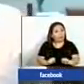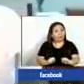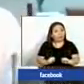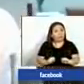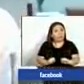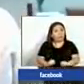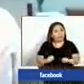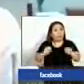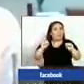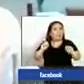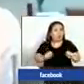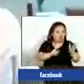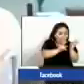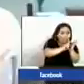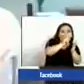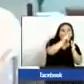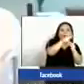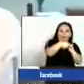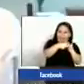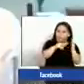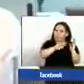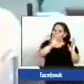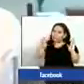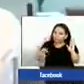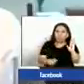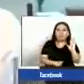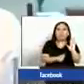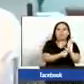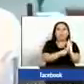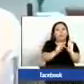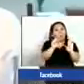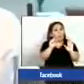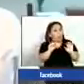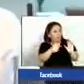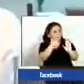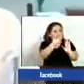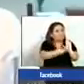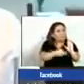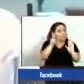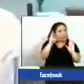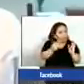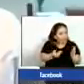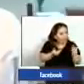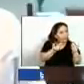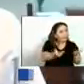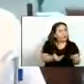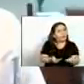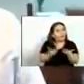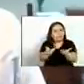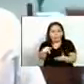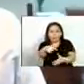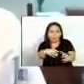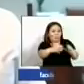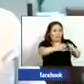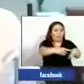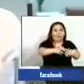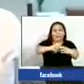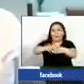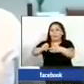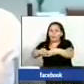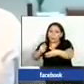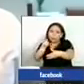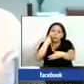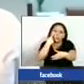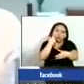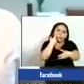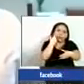programas específicos que vayan a apoyar a estos grupos vulnerables en los